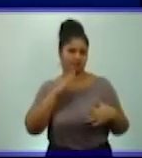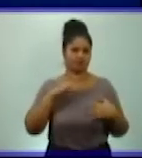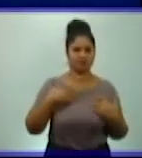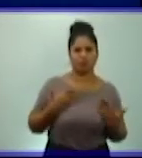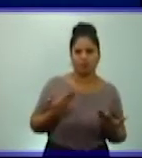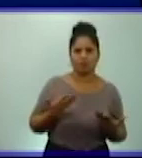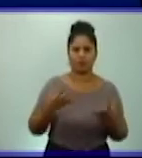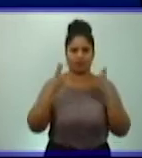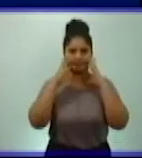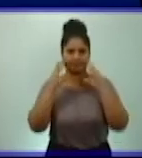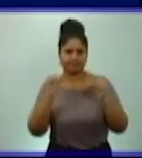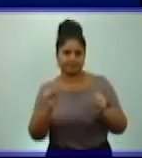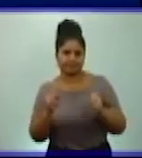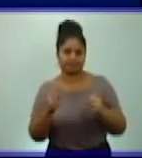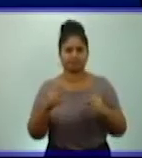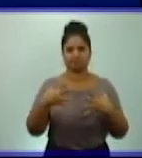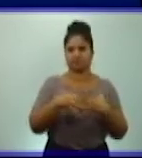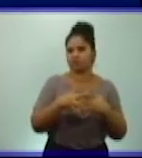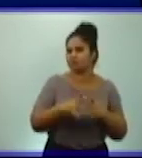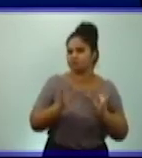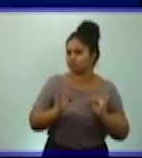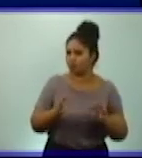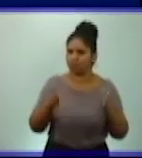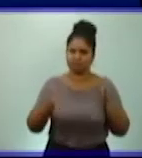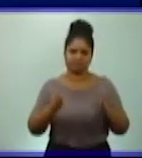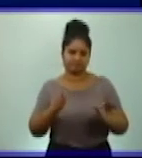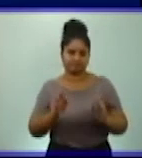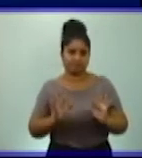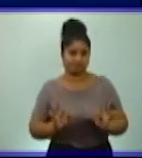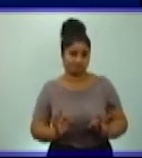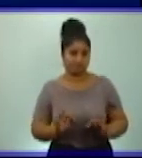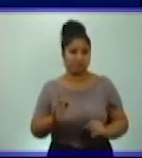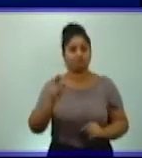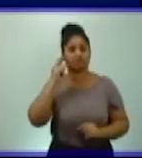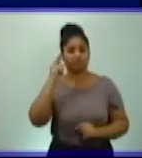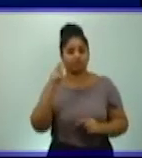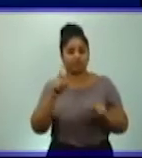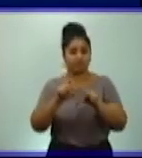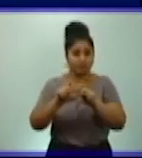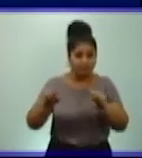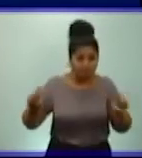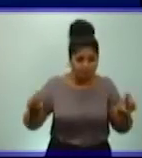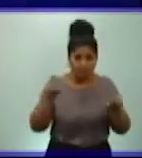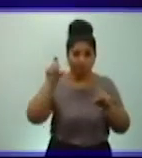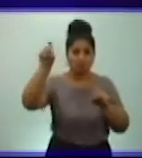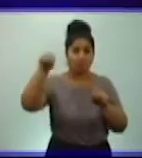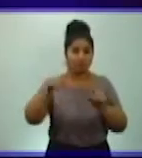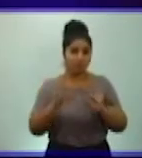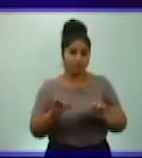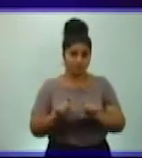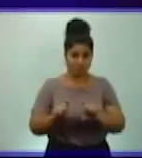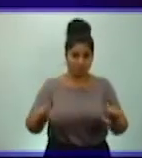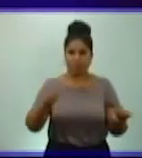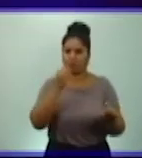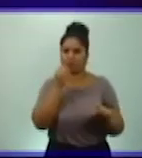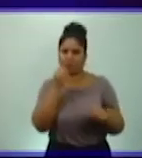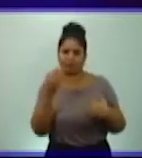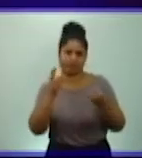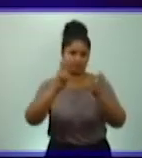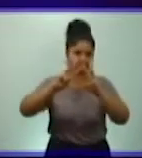soneto. Les recuerdo que en esta dirección ustedes, una vez finalizada la clase, pueden descargar de forma gratuita.